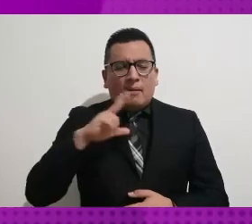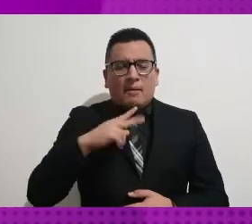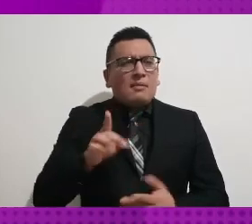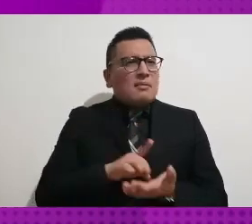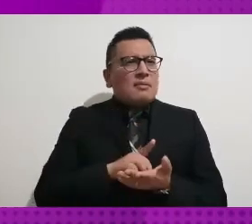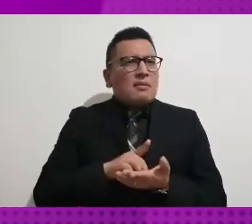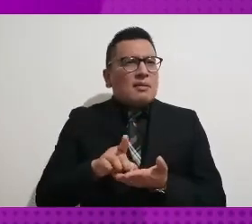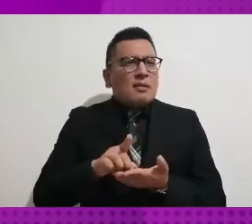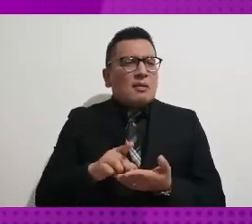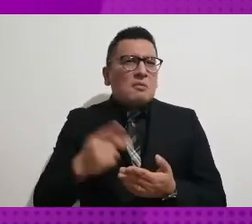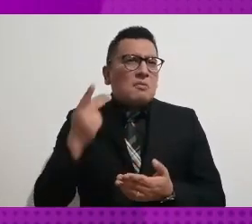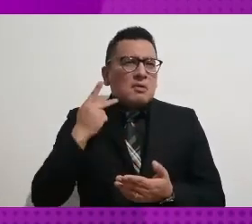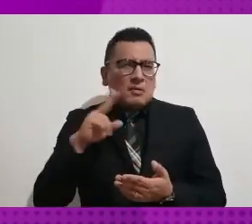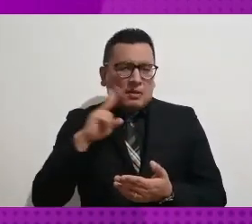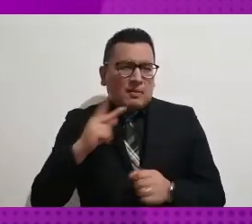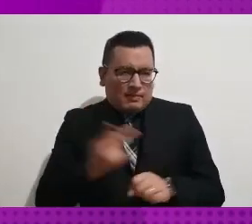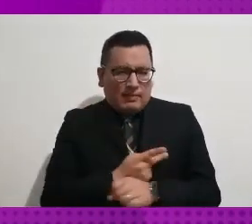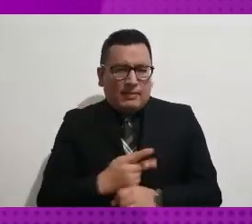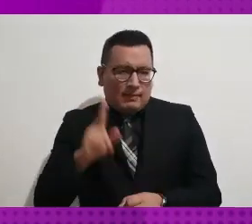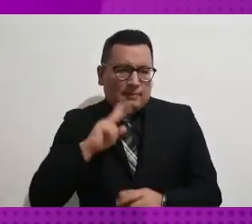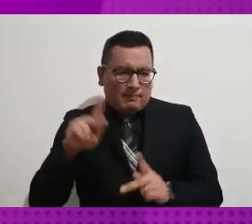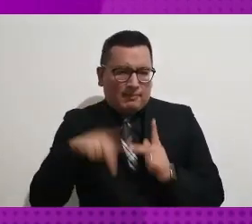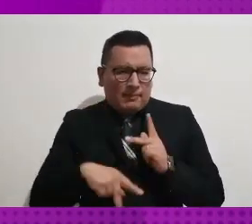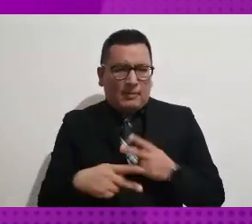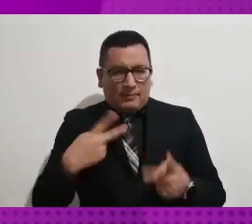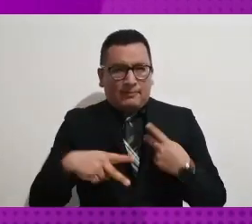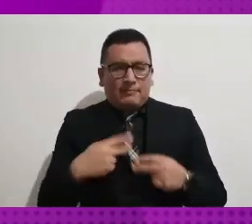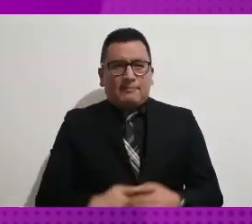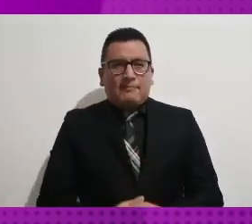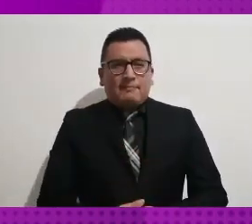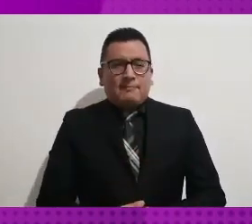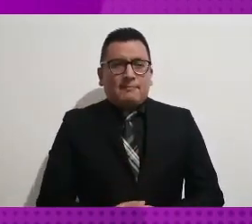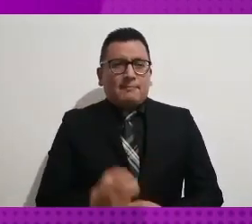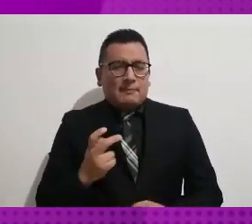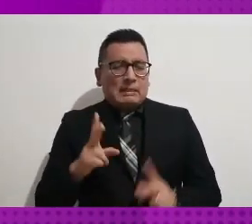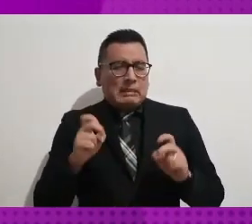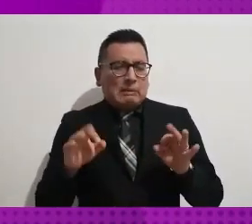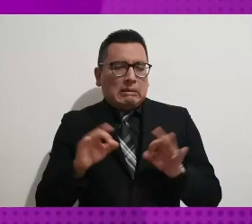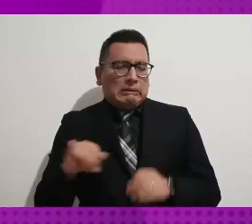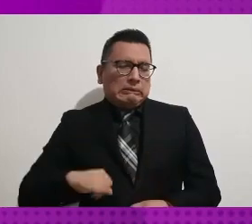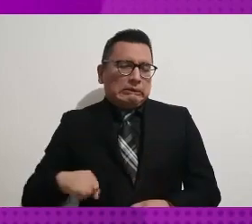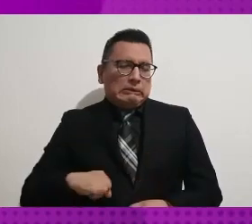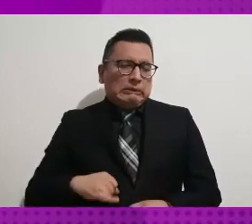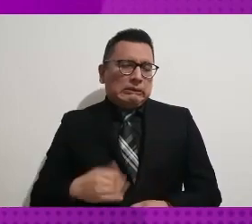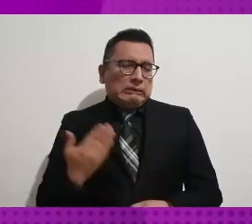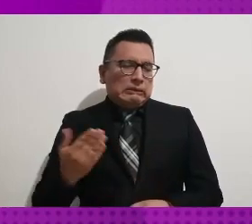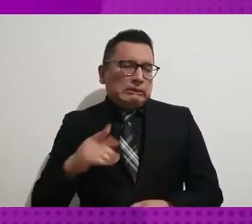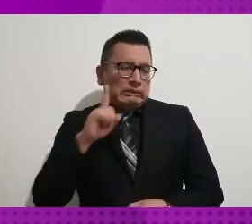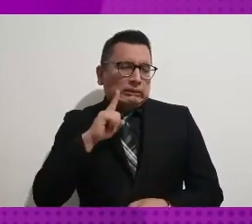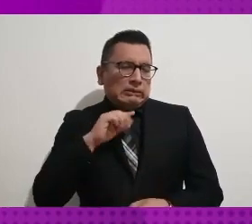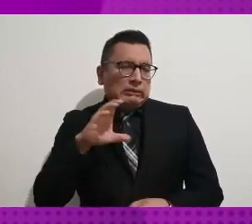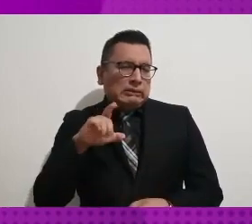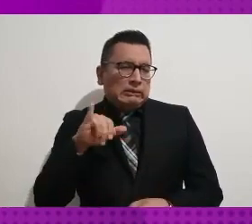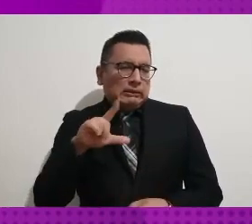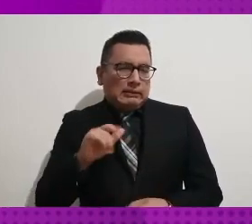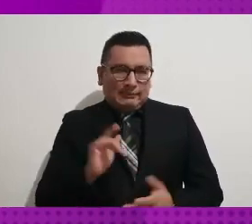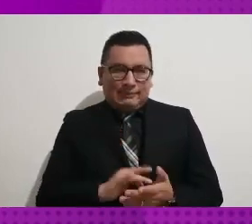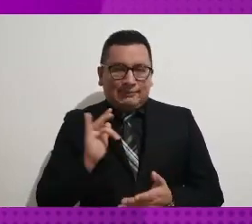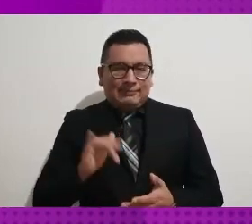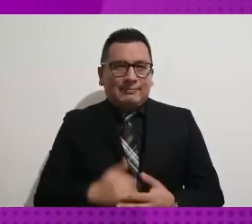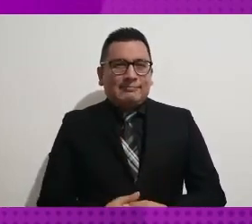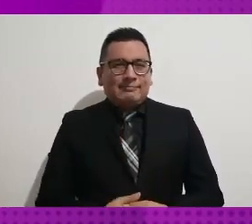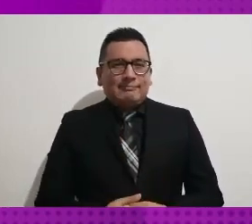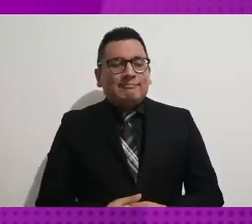en los derechos políticos electorales? Vamos a Claro una que sí. pequeña pausa y volvemos con este tema tan interesante con nuestra invitada Cecilia Cardiel. Muchas